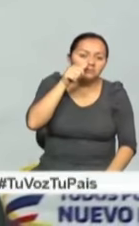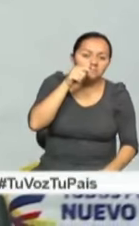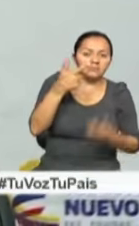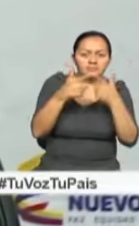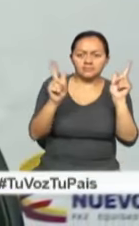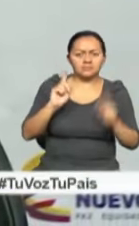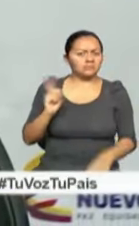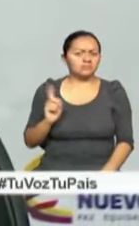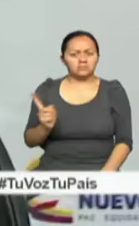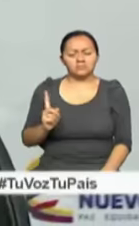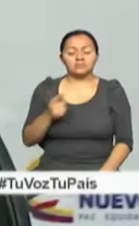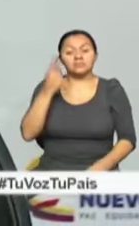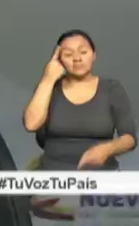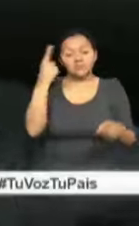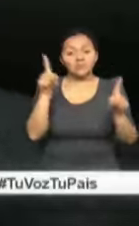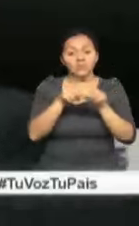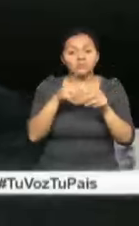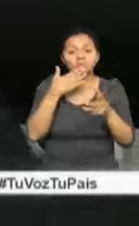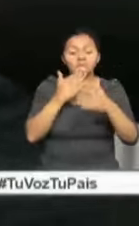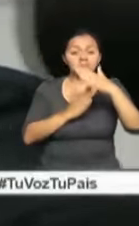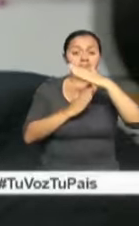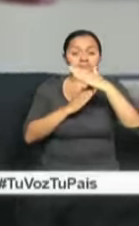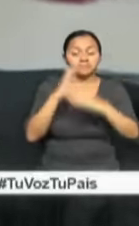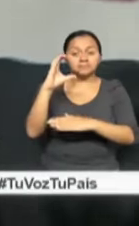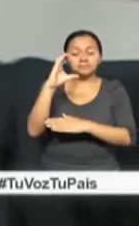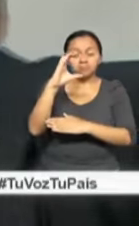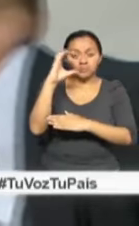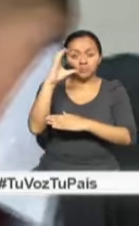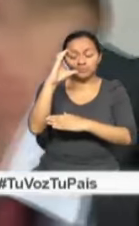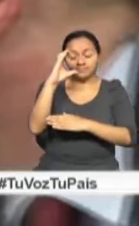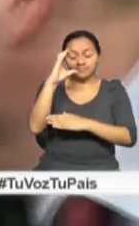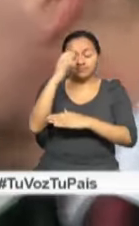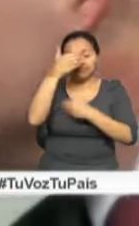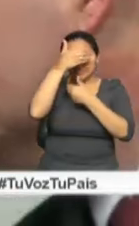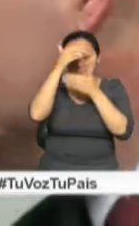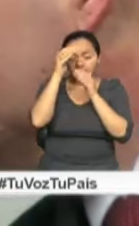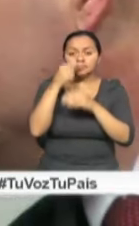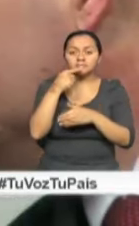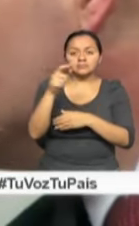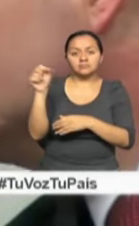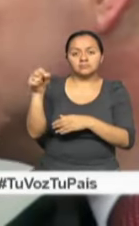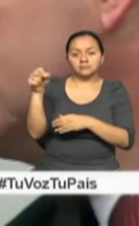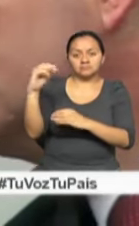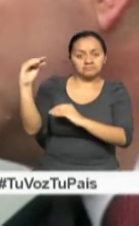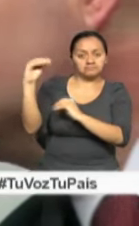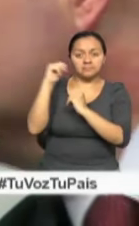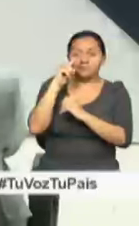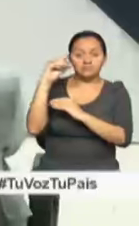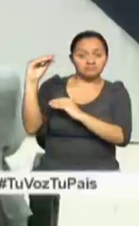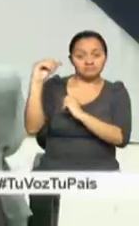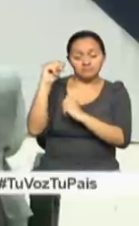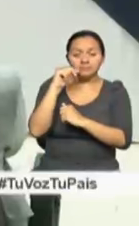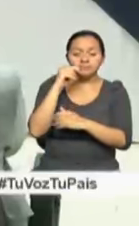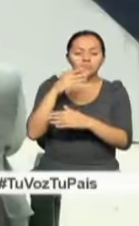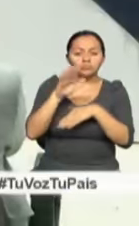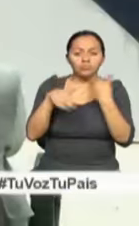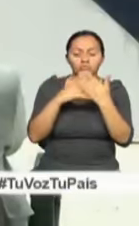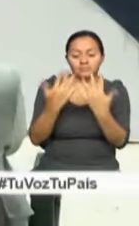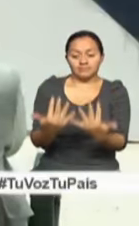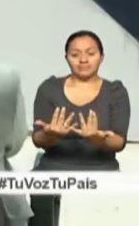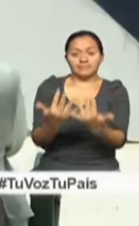para la aplicación del acuerdo de paz en Colombia con las FARC, guerrilla que ha reconocido haberse financiado con los cultivos de cocaína.